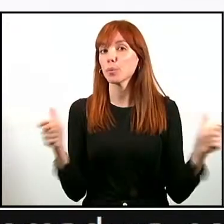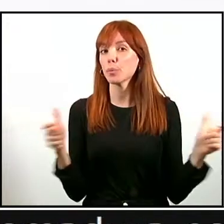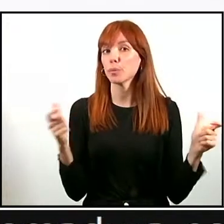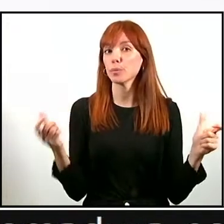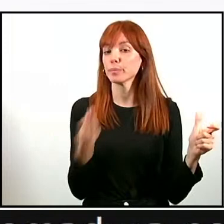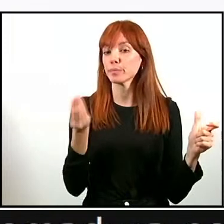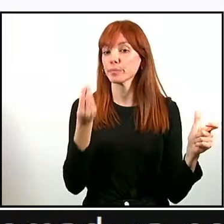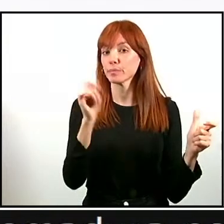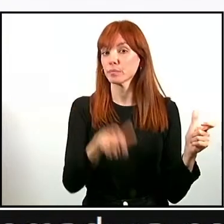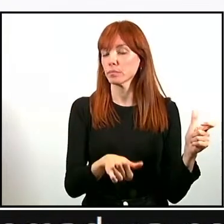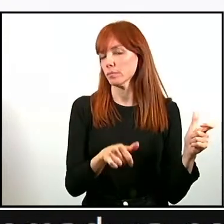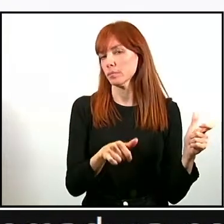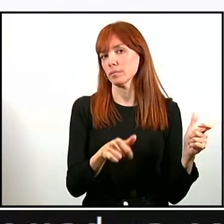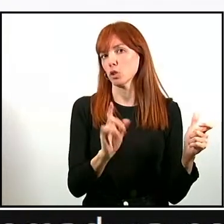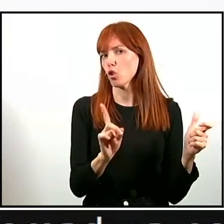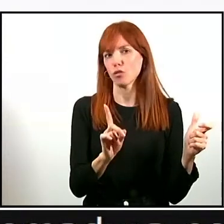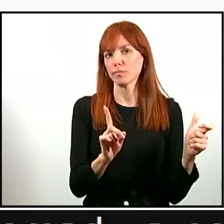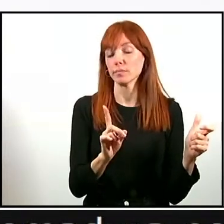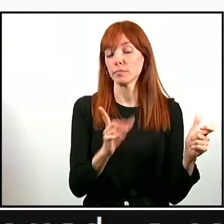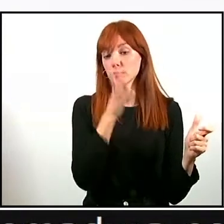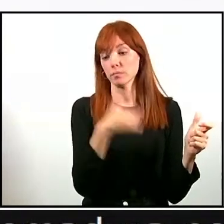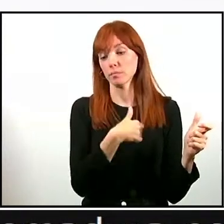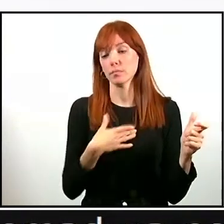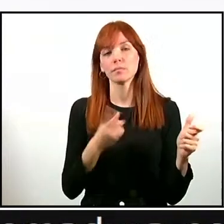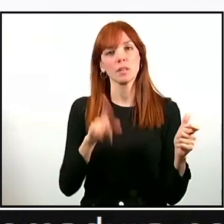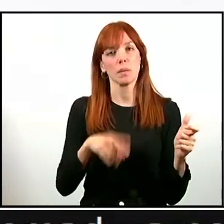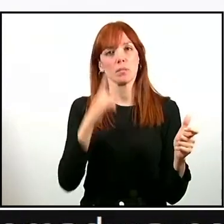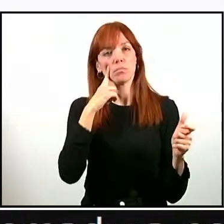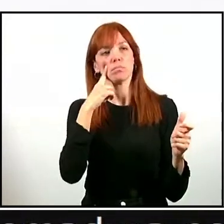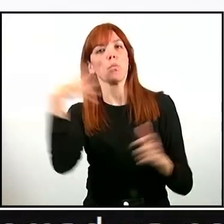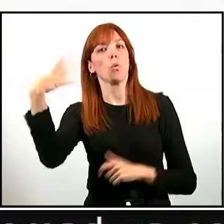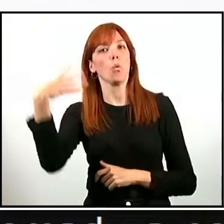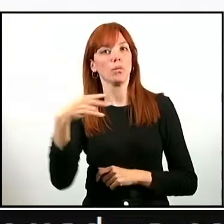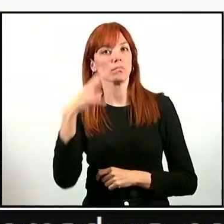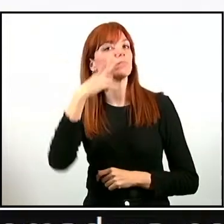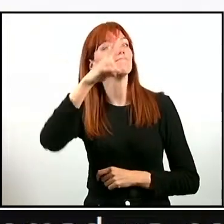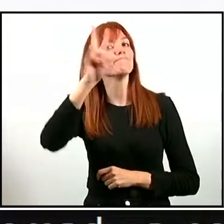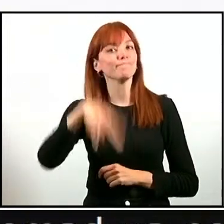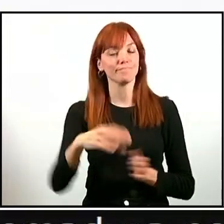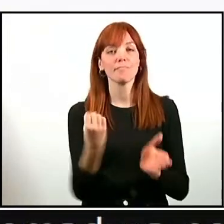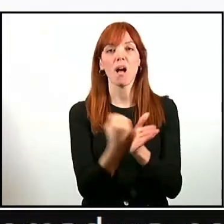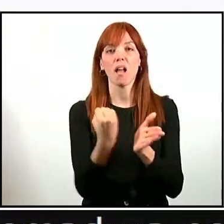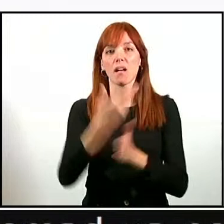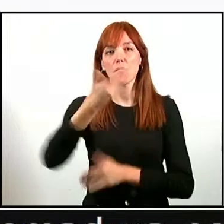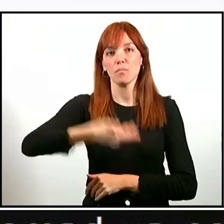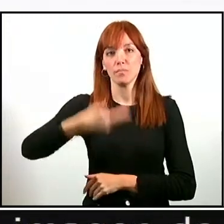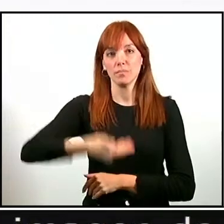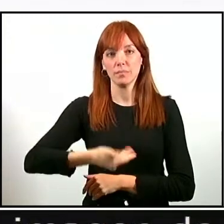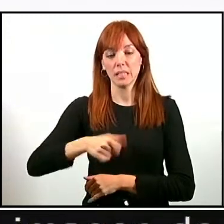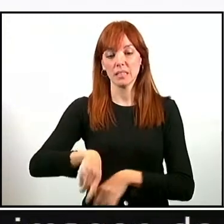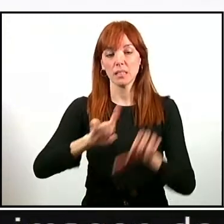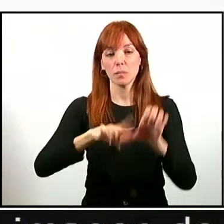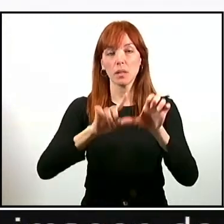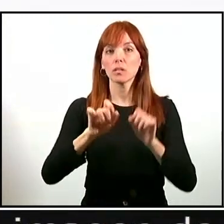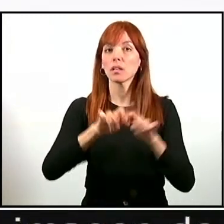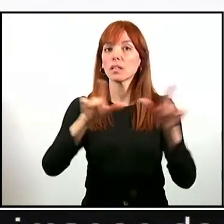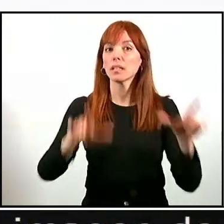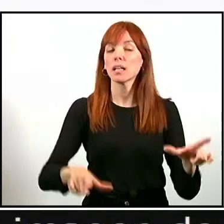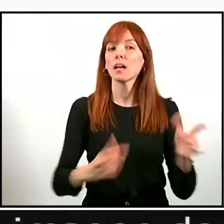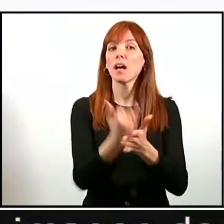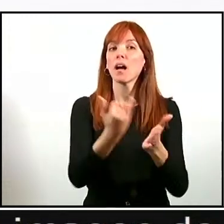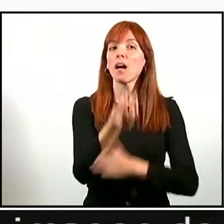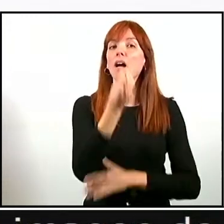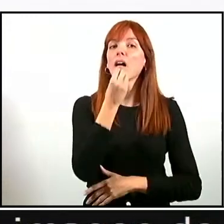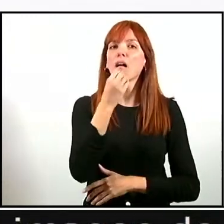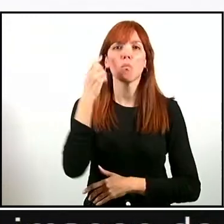que está dando, sino porque es una imagen de marca muy potente. Extremadura, en estos momentos, su sector agroalimentario es de